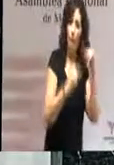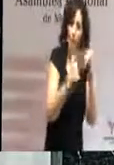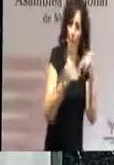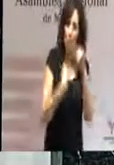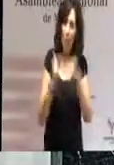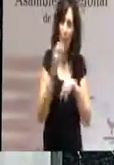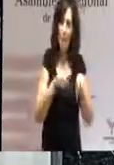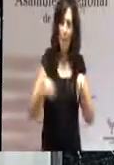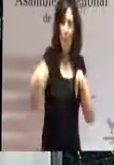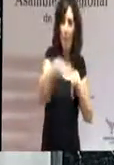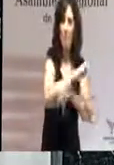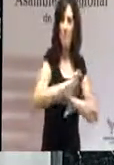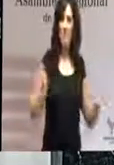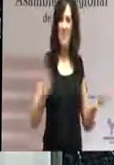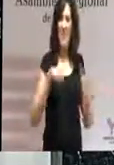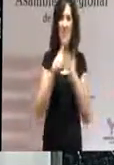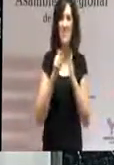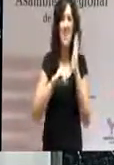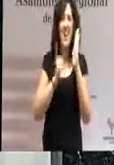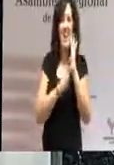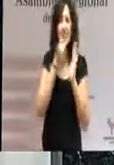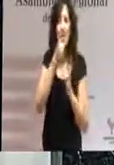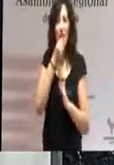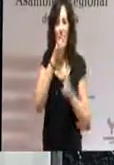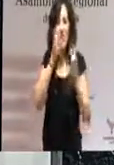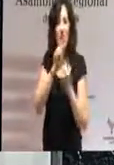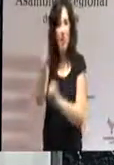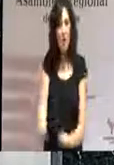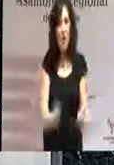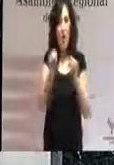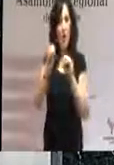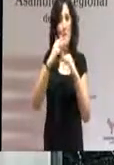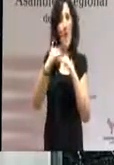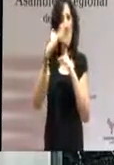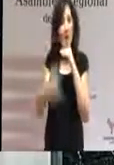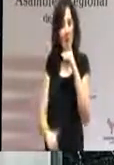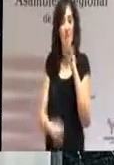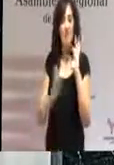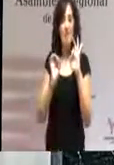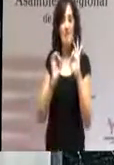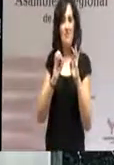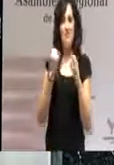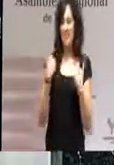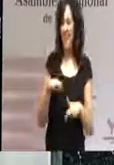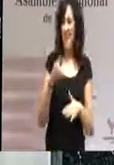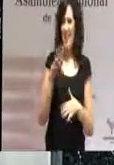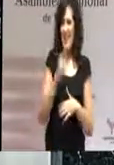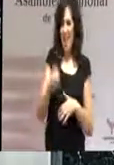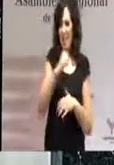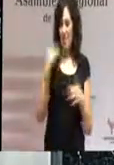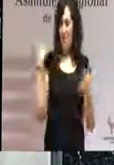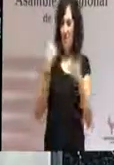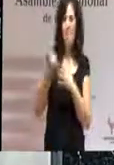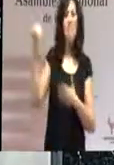derogaron aquella necesaria ley socialista de protección del Mar Menor hace 15 años.